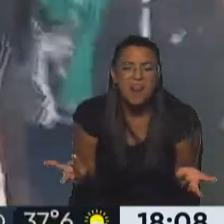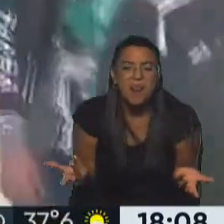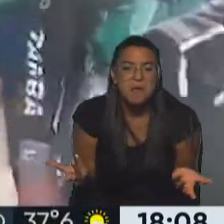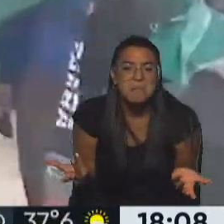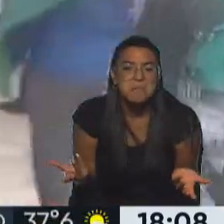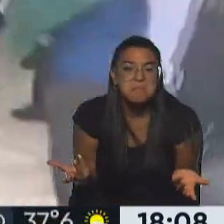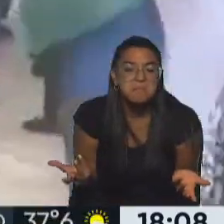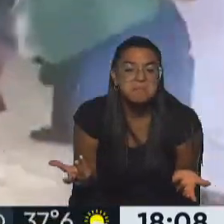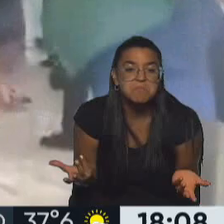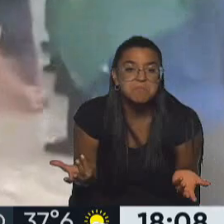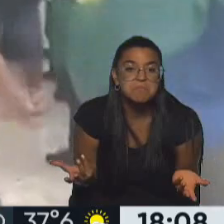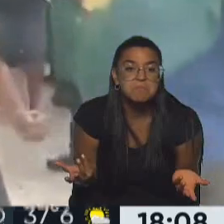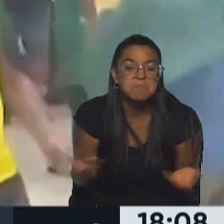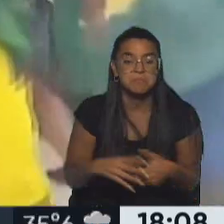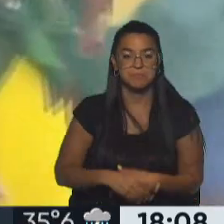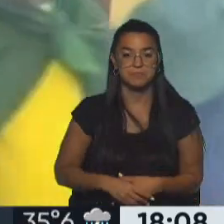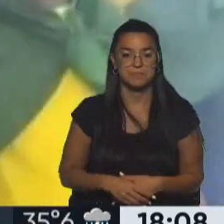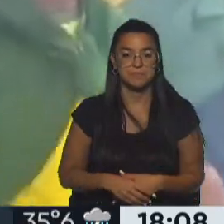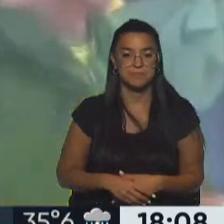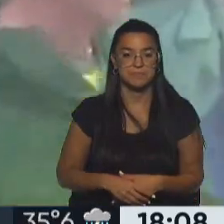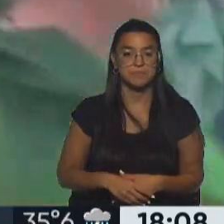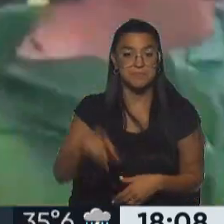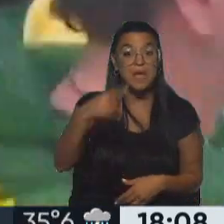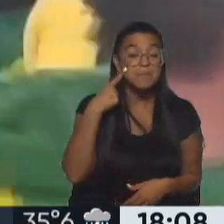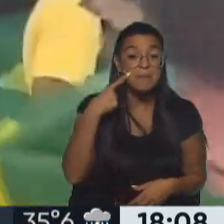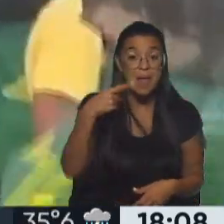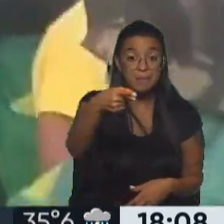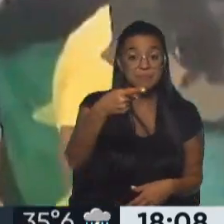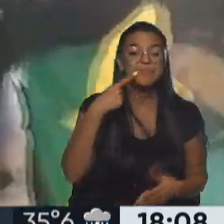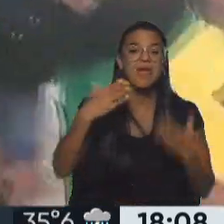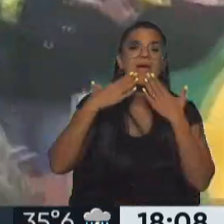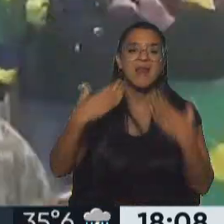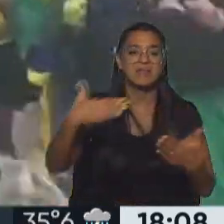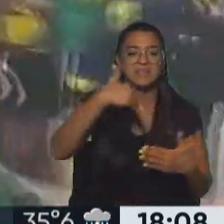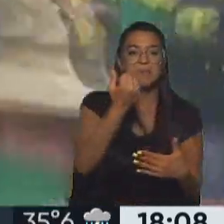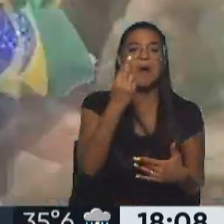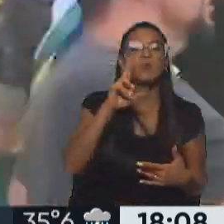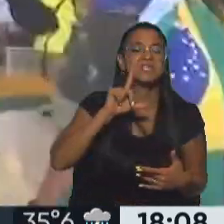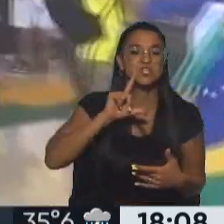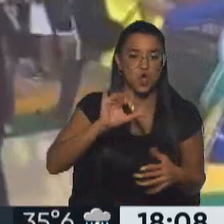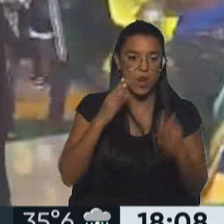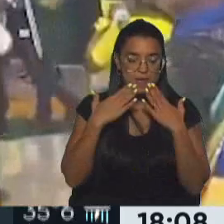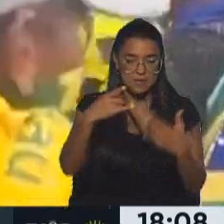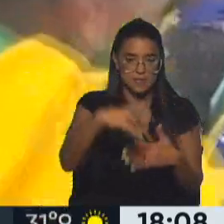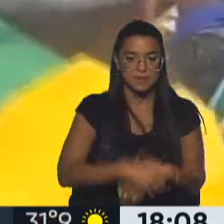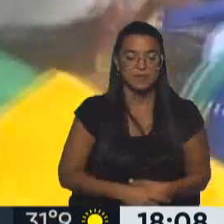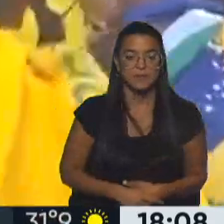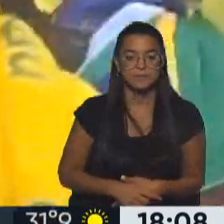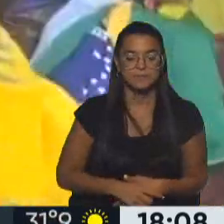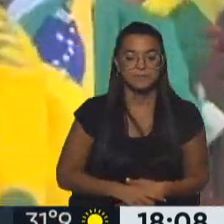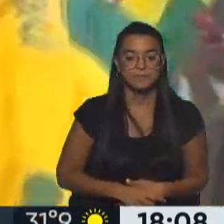saber me escuchás Ah no ahí está Mirá Gracias Mauricio Muchas gracias vos Fijate